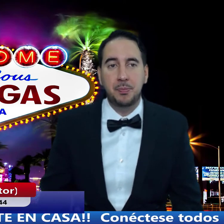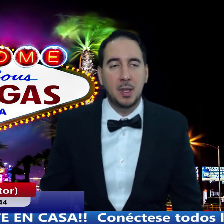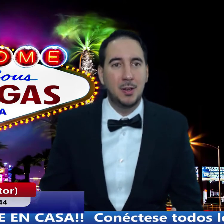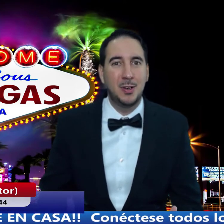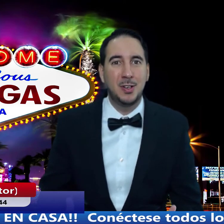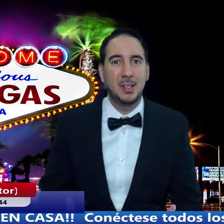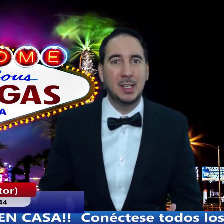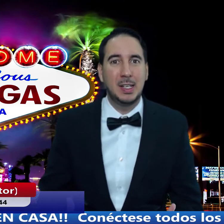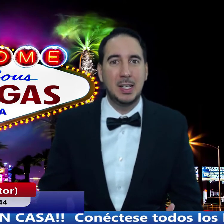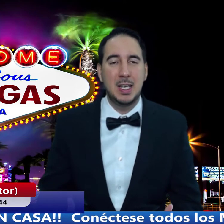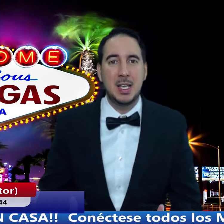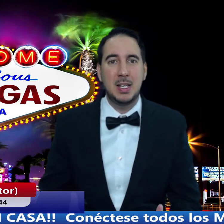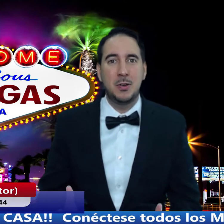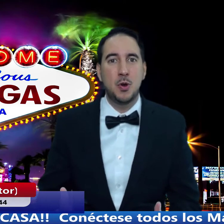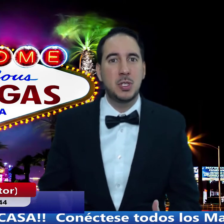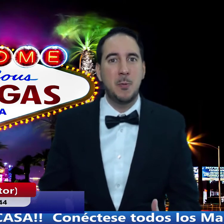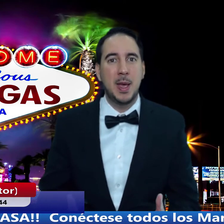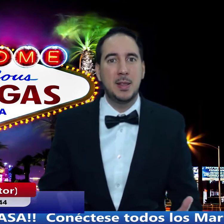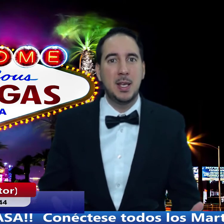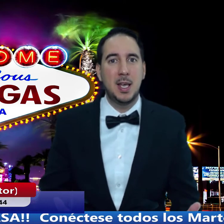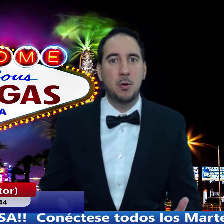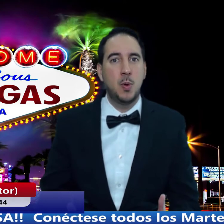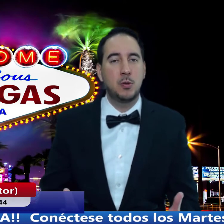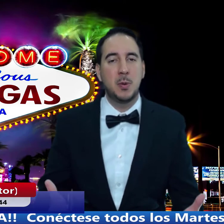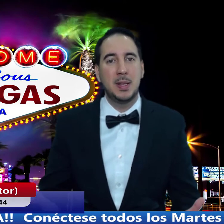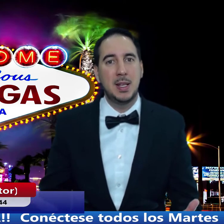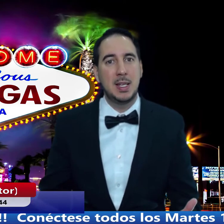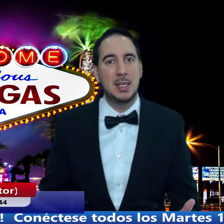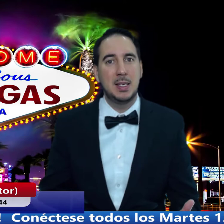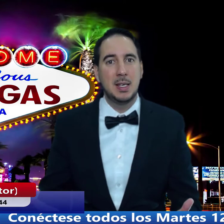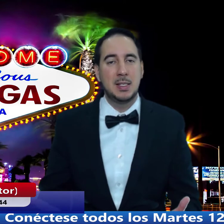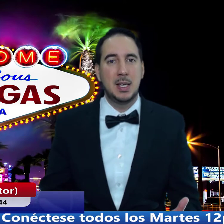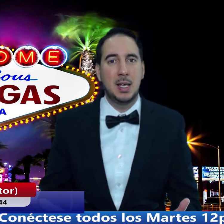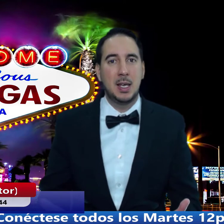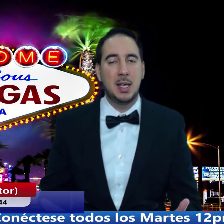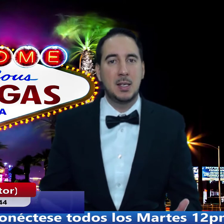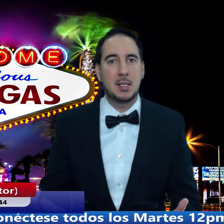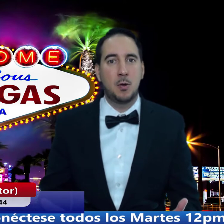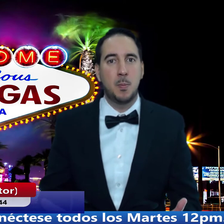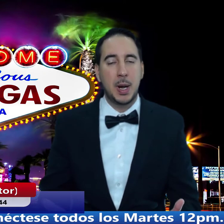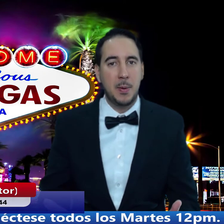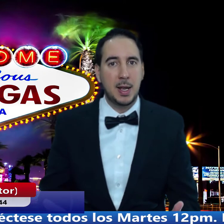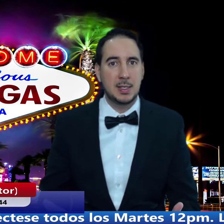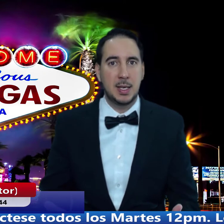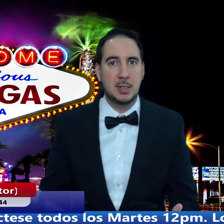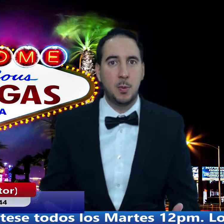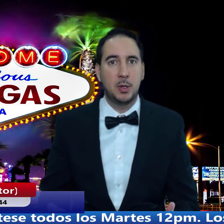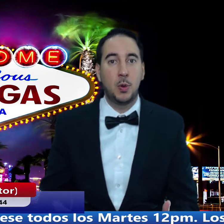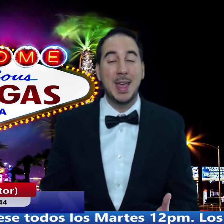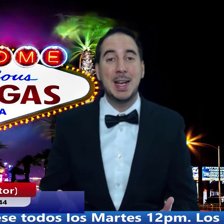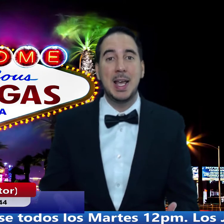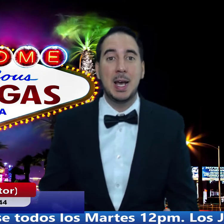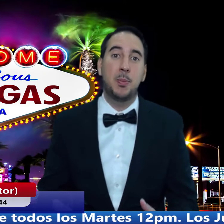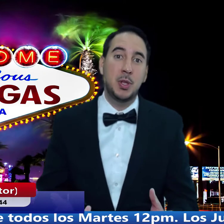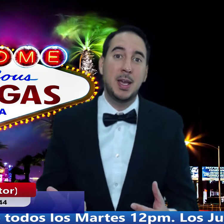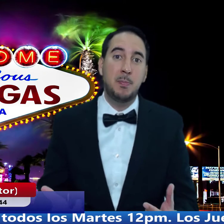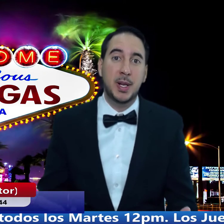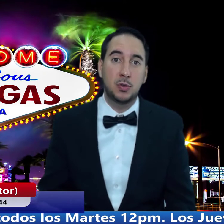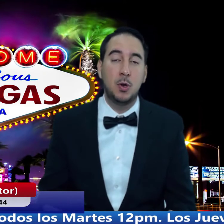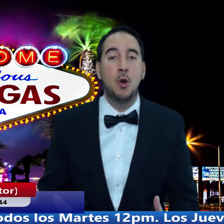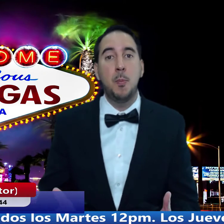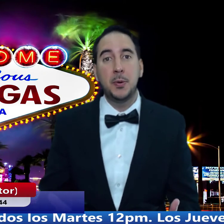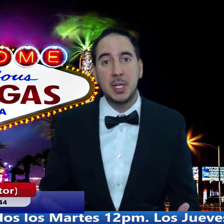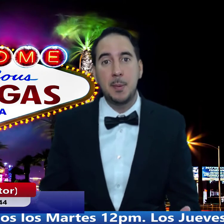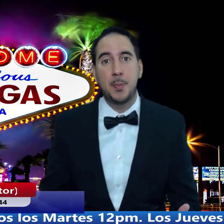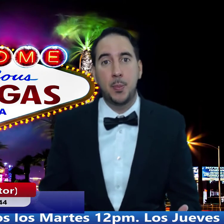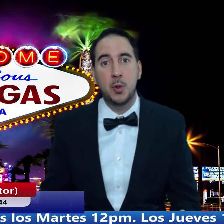Cuba y en Cuba no se vende ni se compraba casa en ese momento era ilegal, podías ir